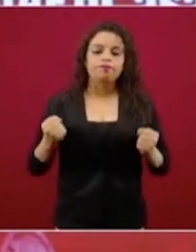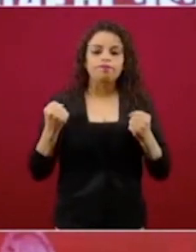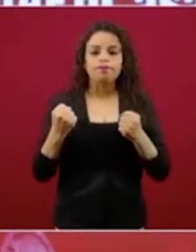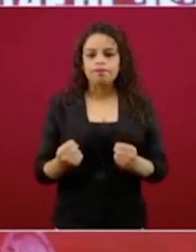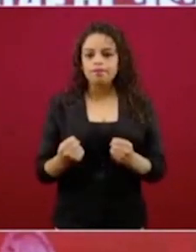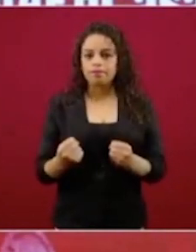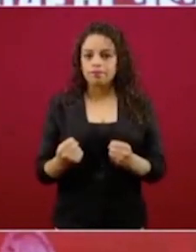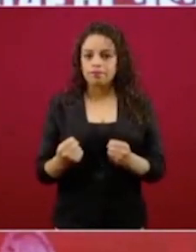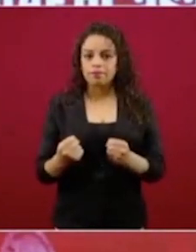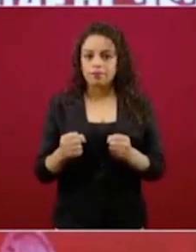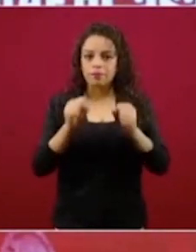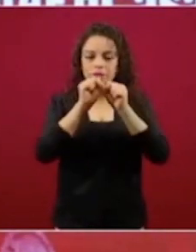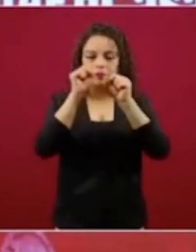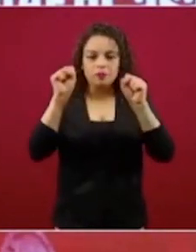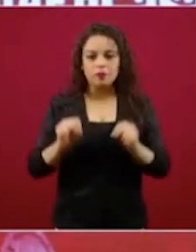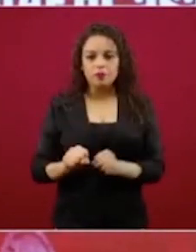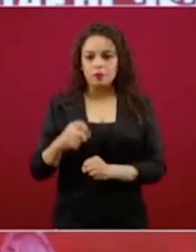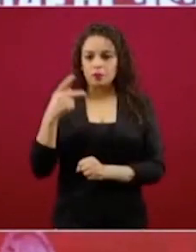todo el sistema de aduanas